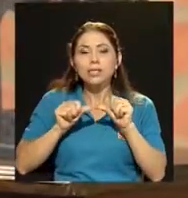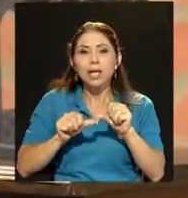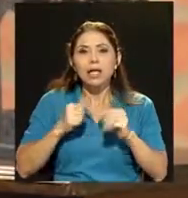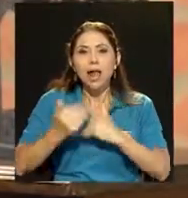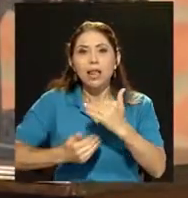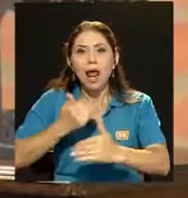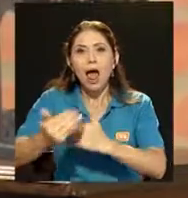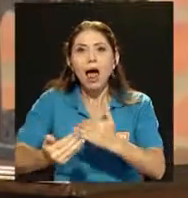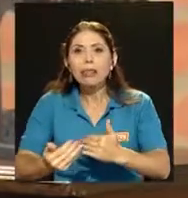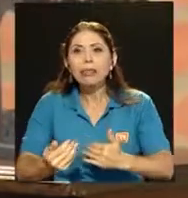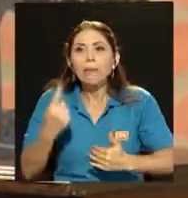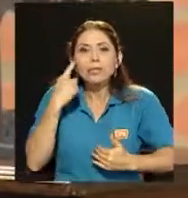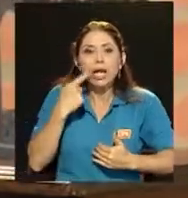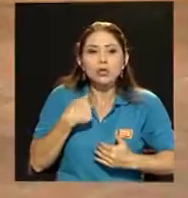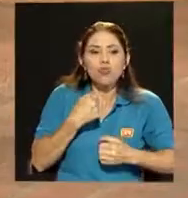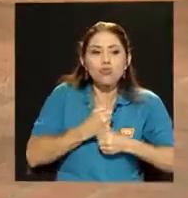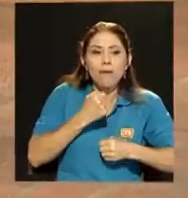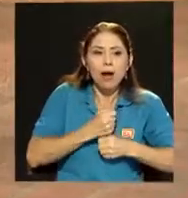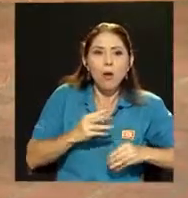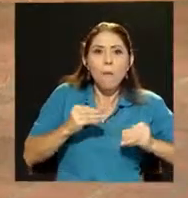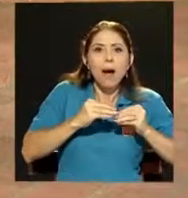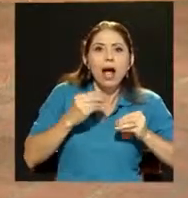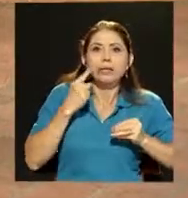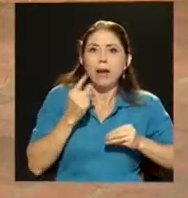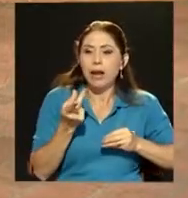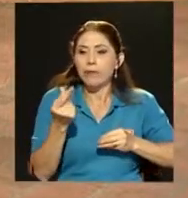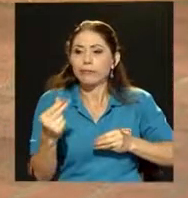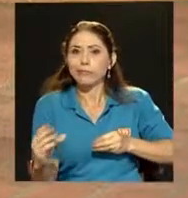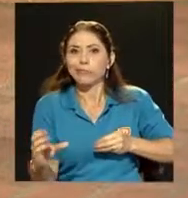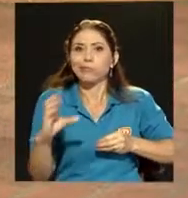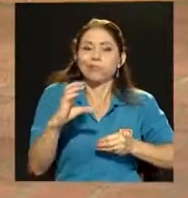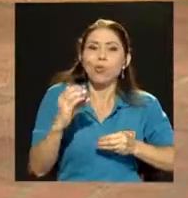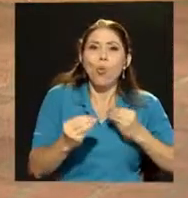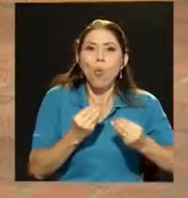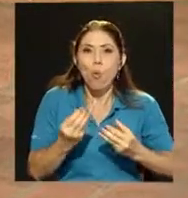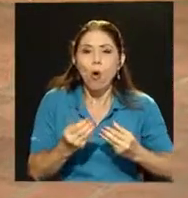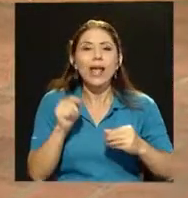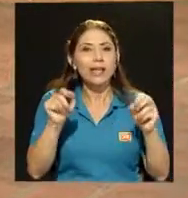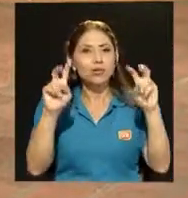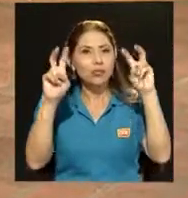trabajo más y tengo más ingresos, ¿verdad? Ese es un tema que es